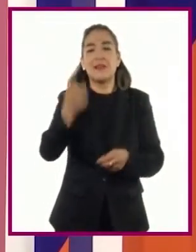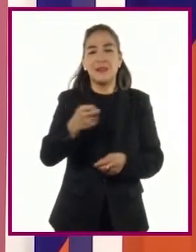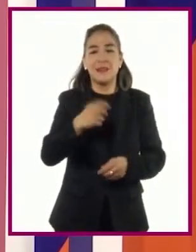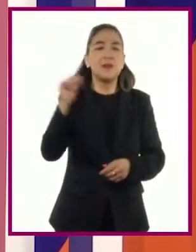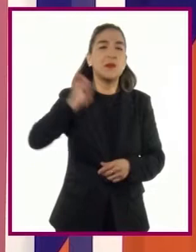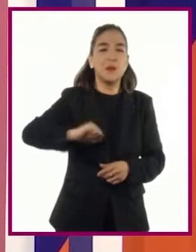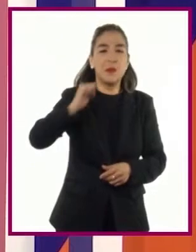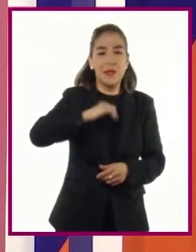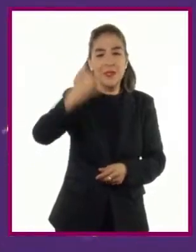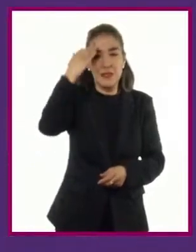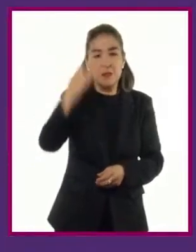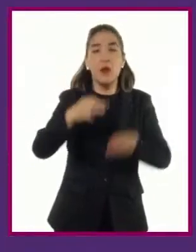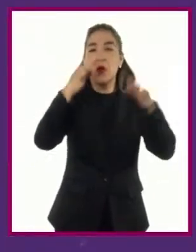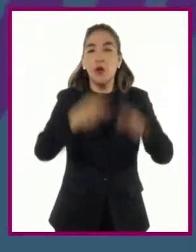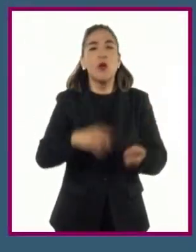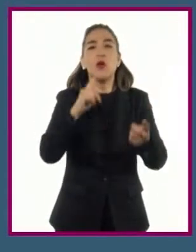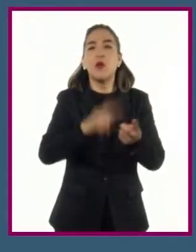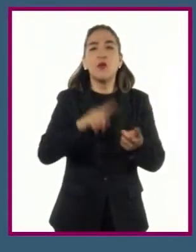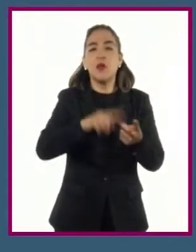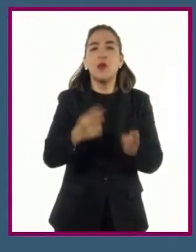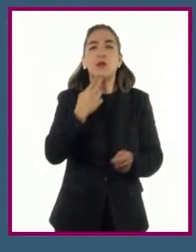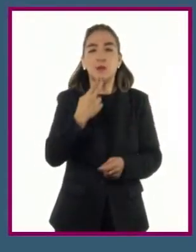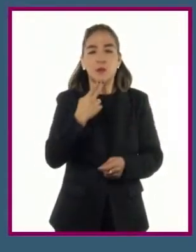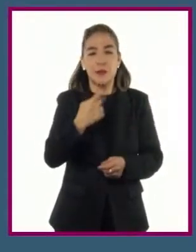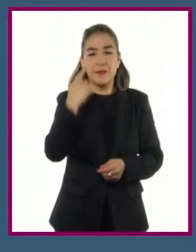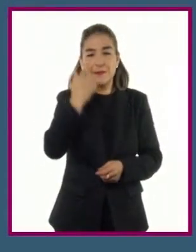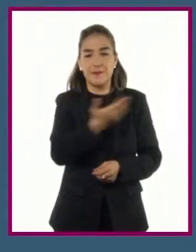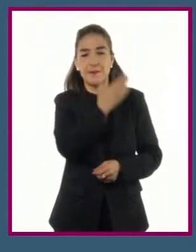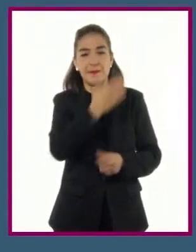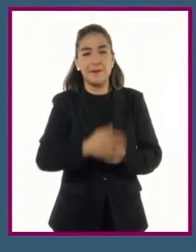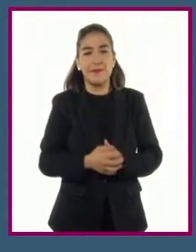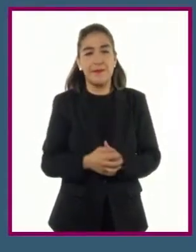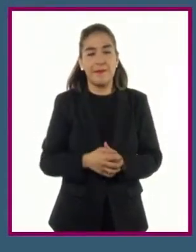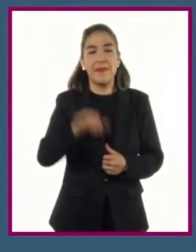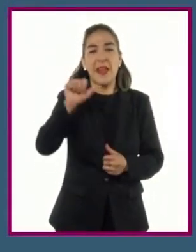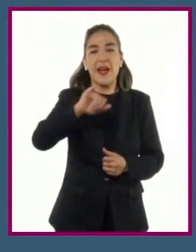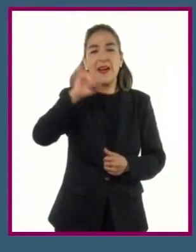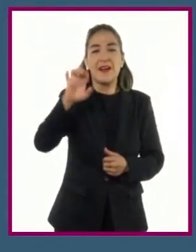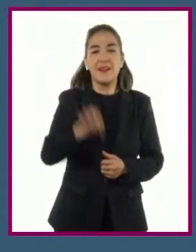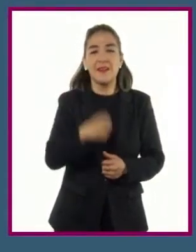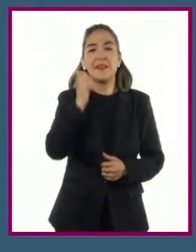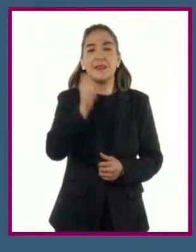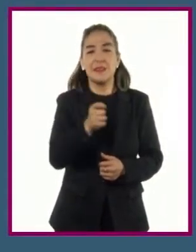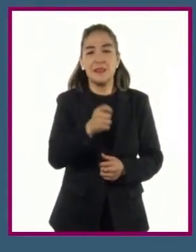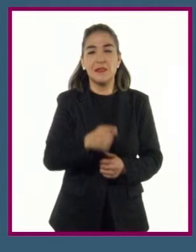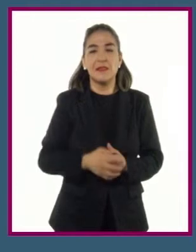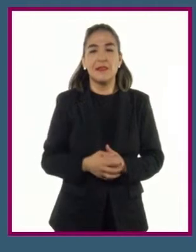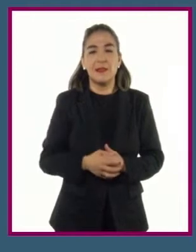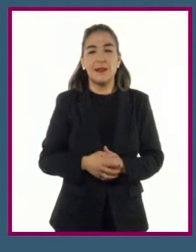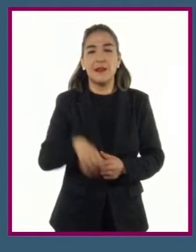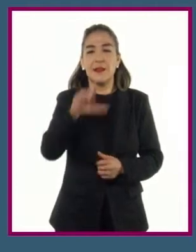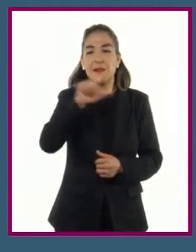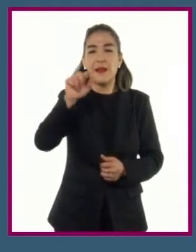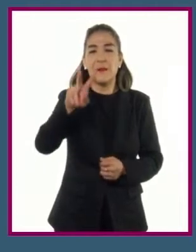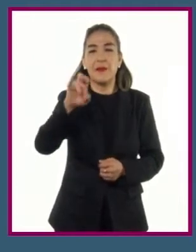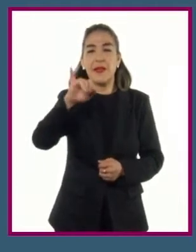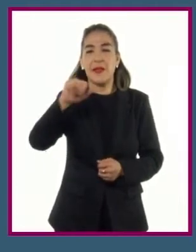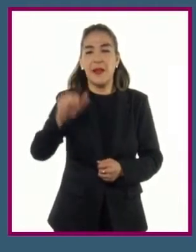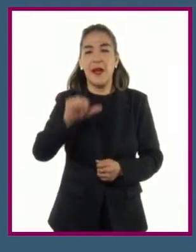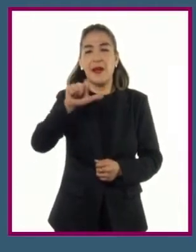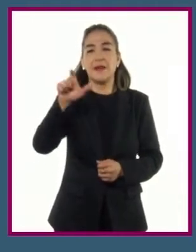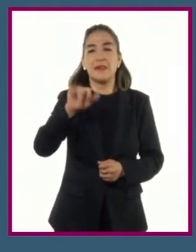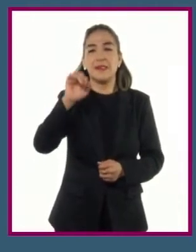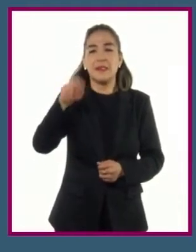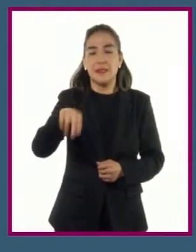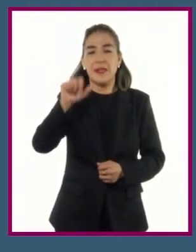y originalmente se utilizaba el aje, cuyo nombre científico es Yabeya axinaxin. Este